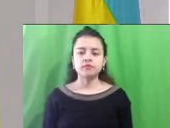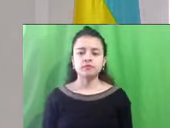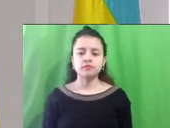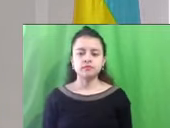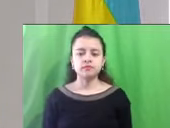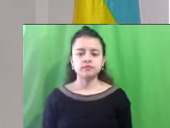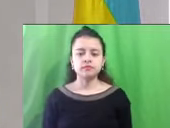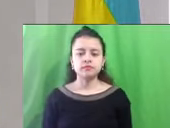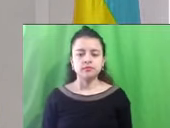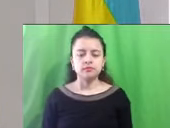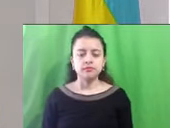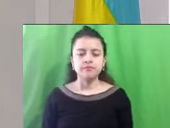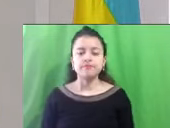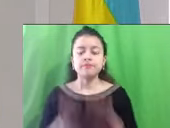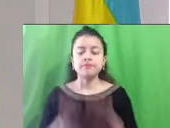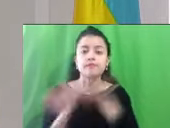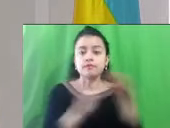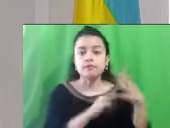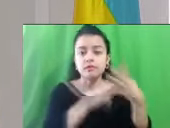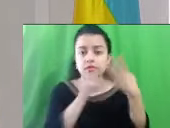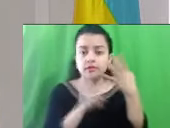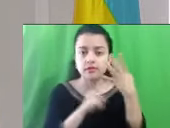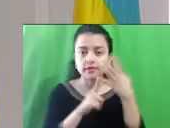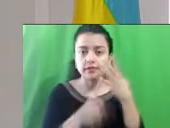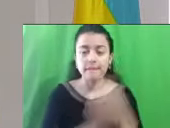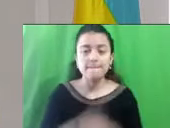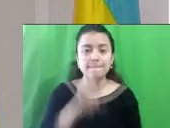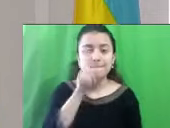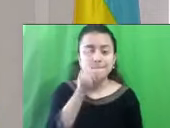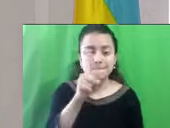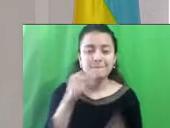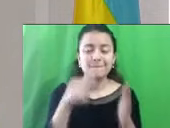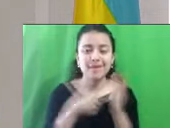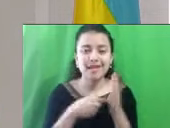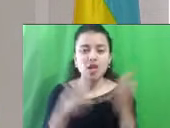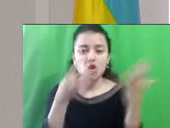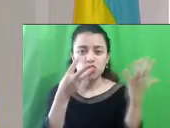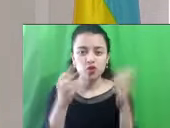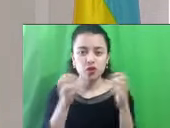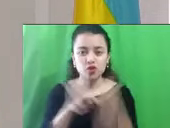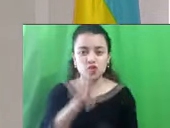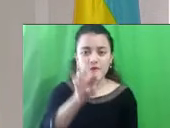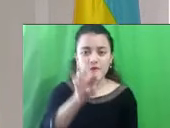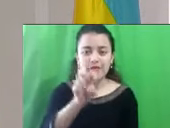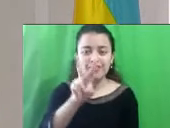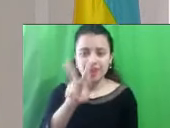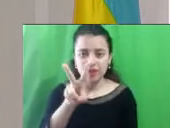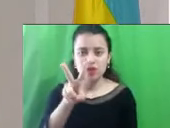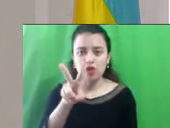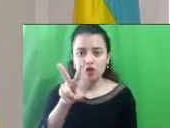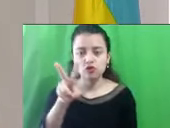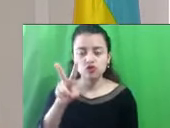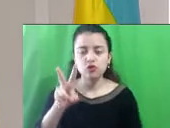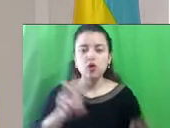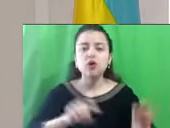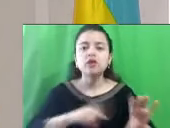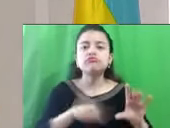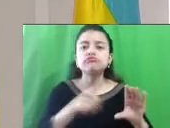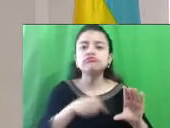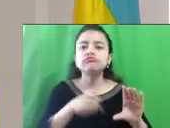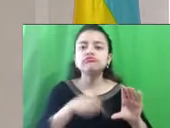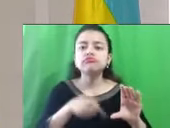de 1.862 micromedidores que se realizaron en algunos sectores de Facatativá para efectos de